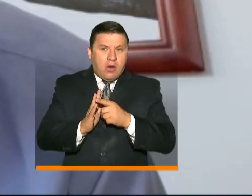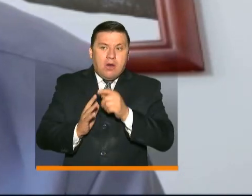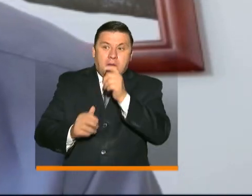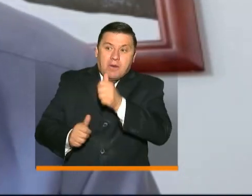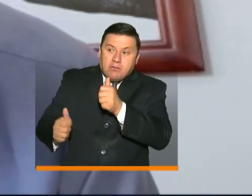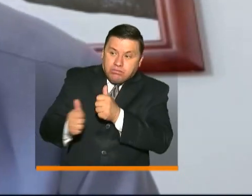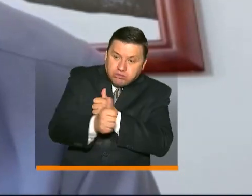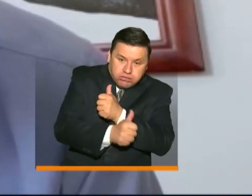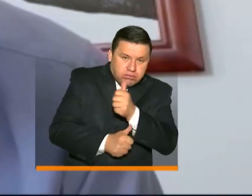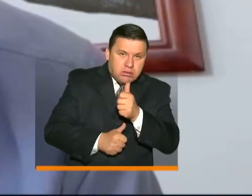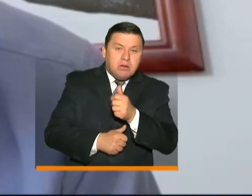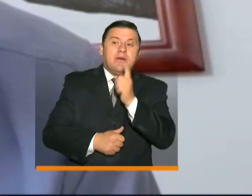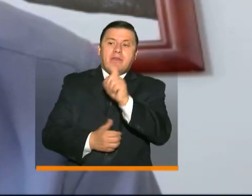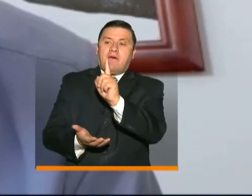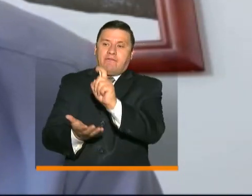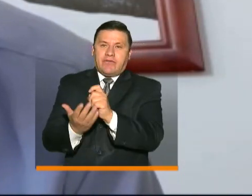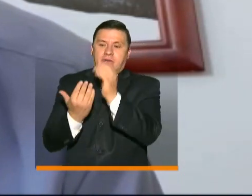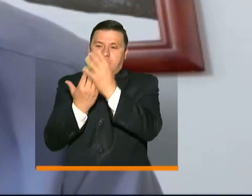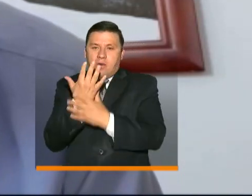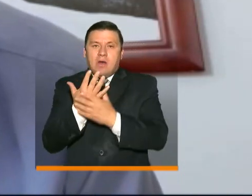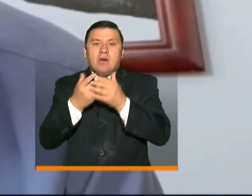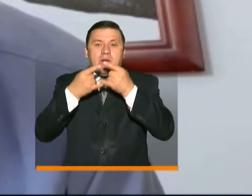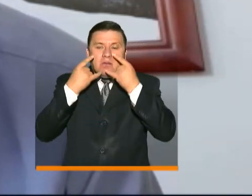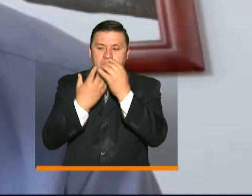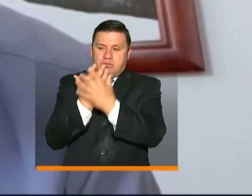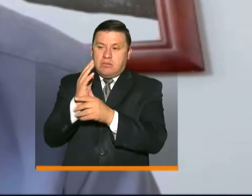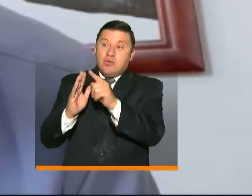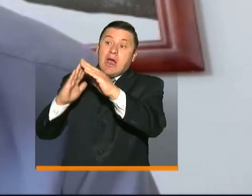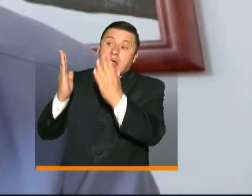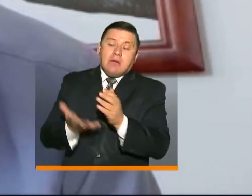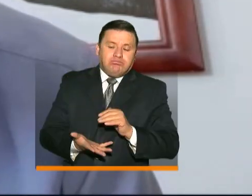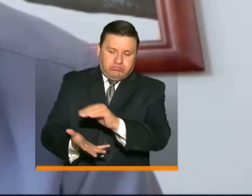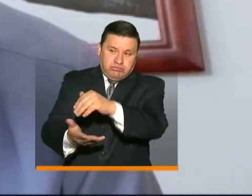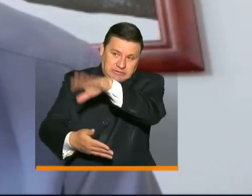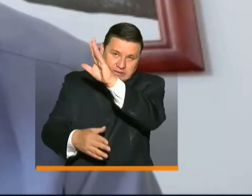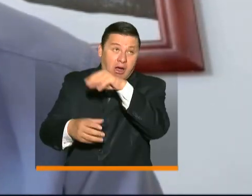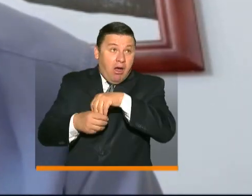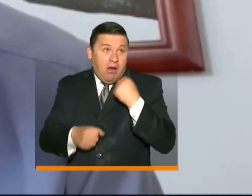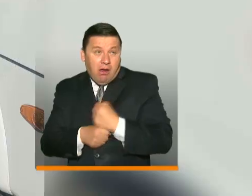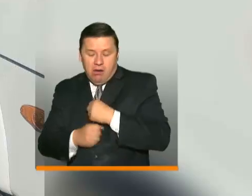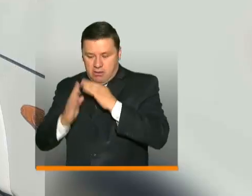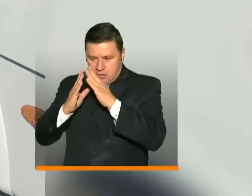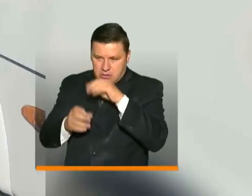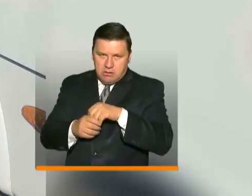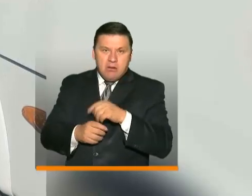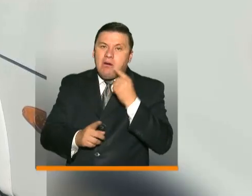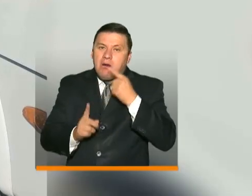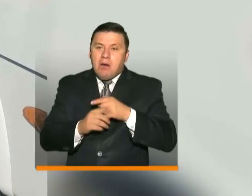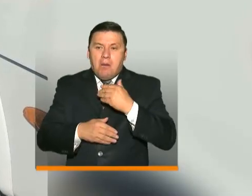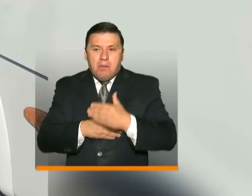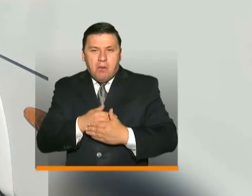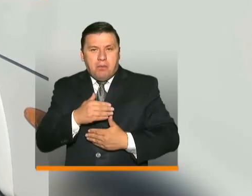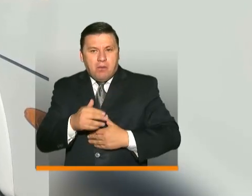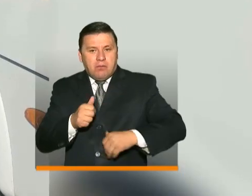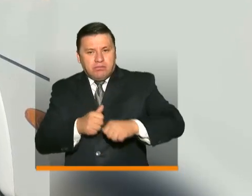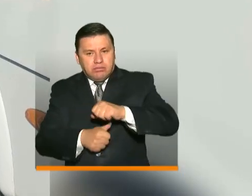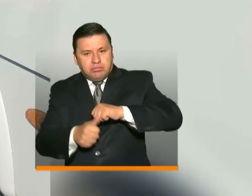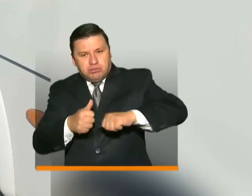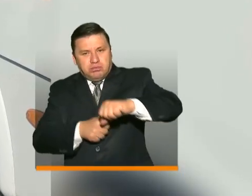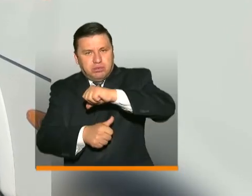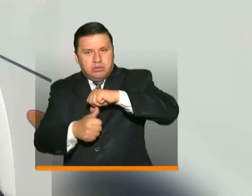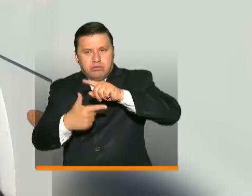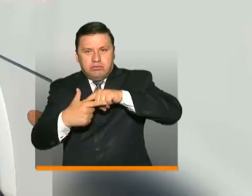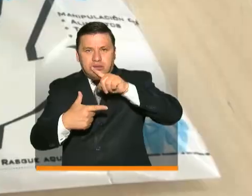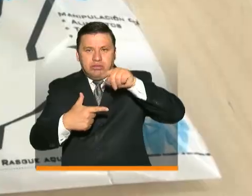les entregamos gel, guantes y mascarillas para el uso en sus casas. De cara a la reactivación paulatina de la actividad